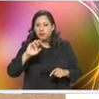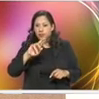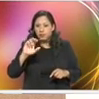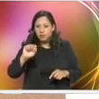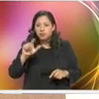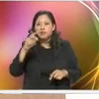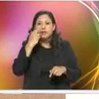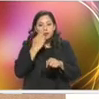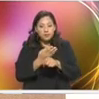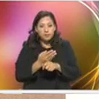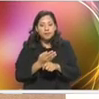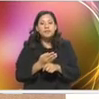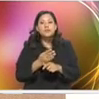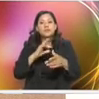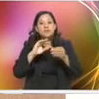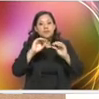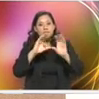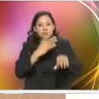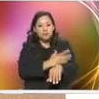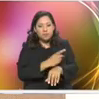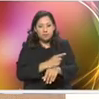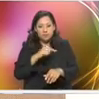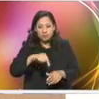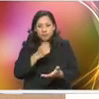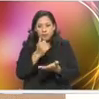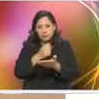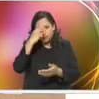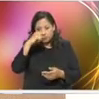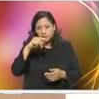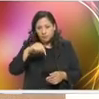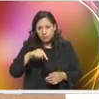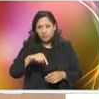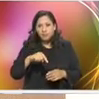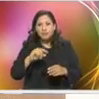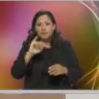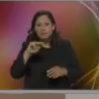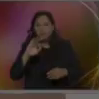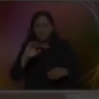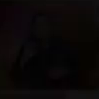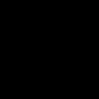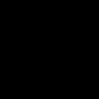institución encargada de la transparencia en la Ciudad de México, aquí en InfoDF.